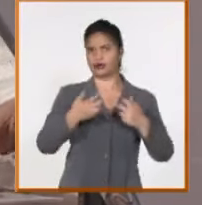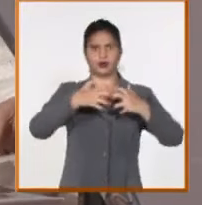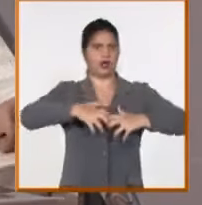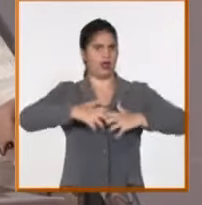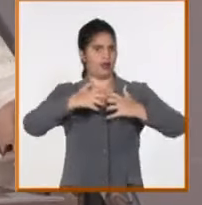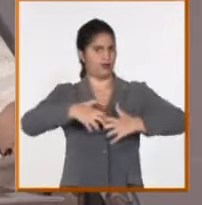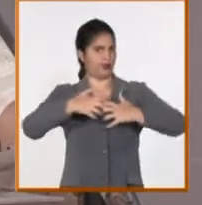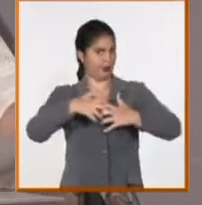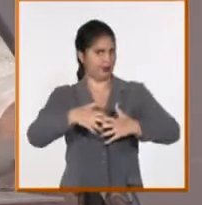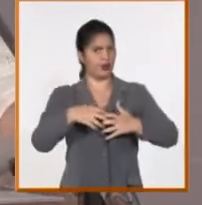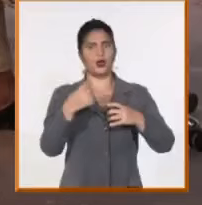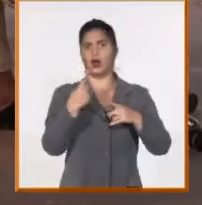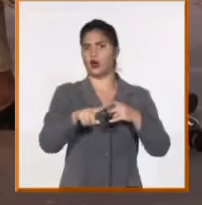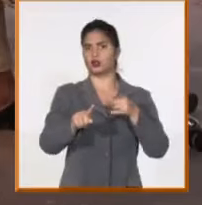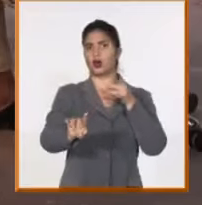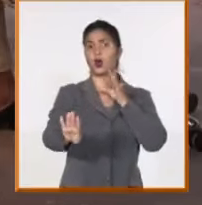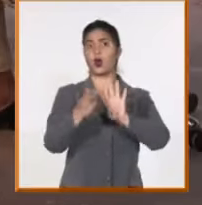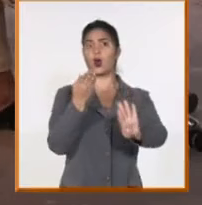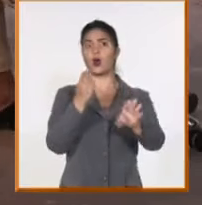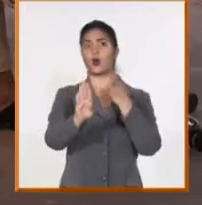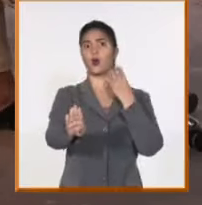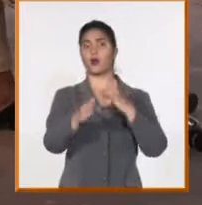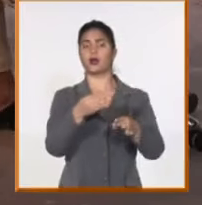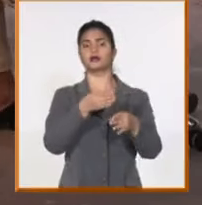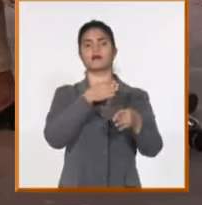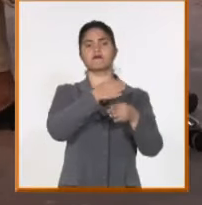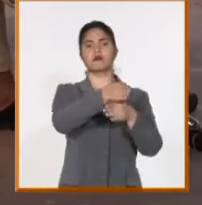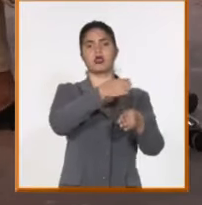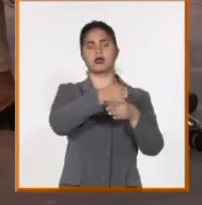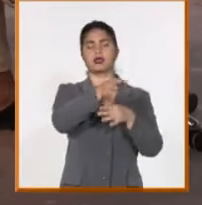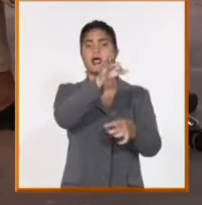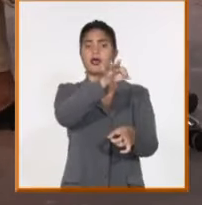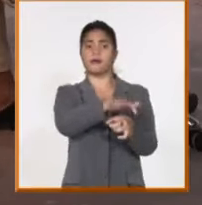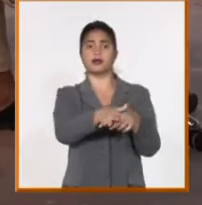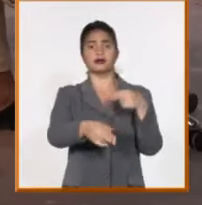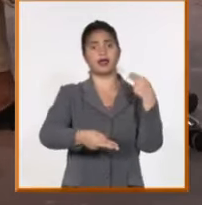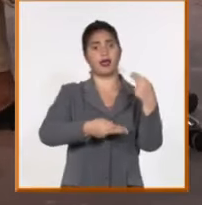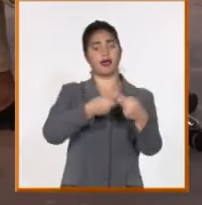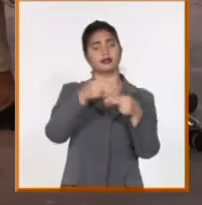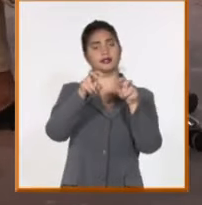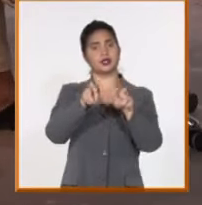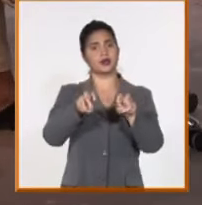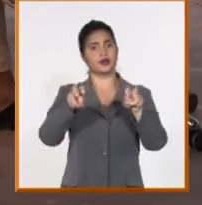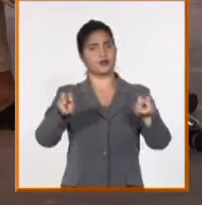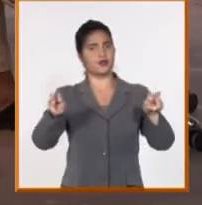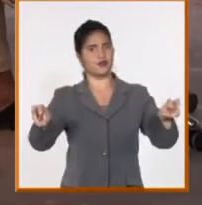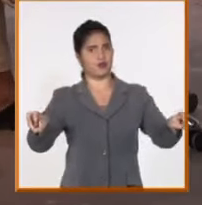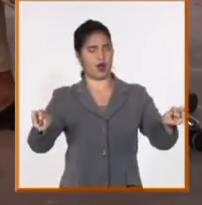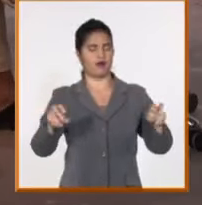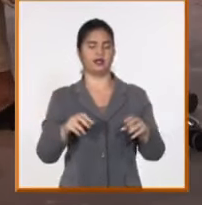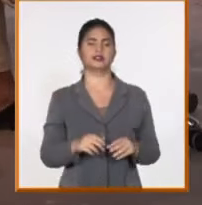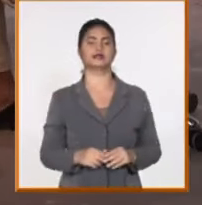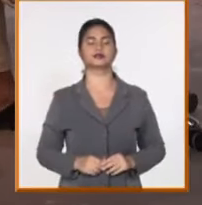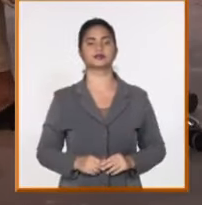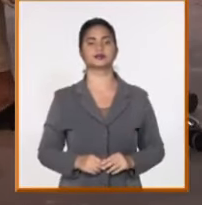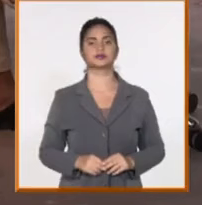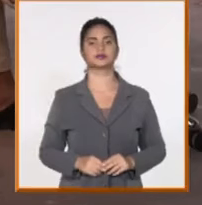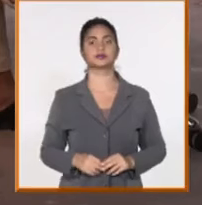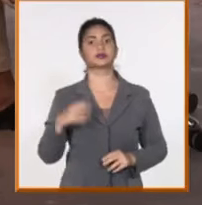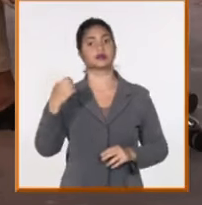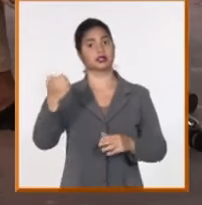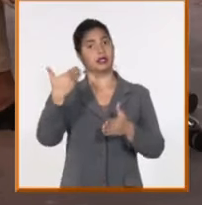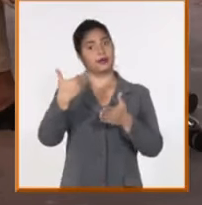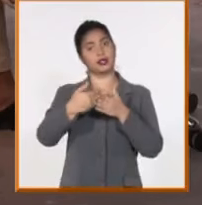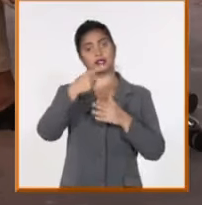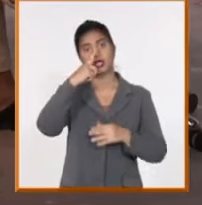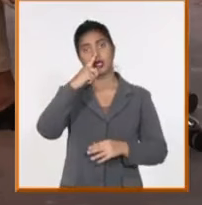puertas de madera que ya empezamos también con mueble y Y entonces Nexus además de acompañar estos